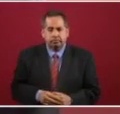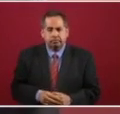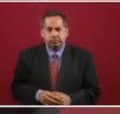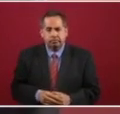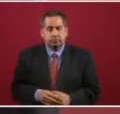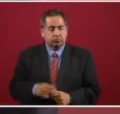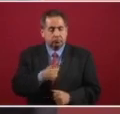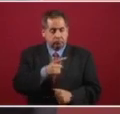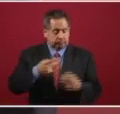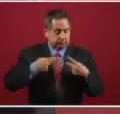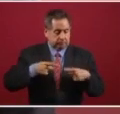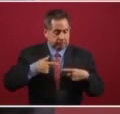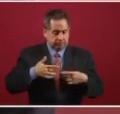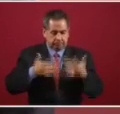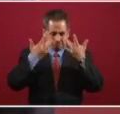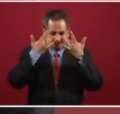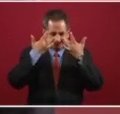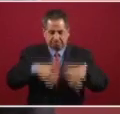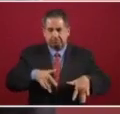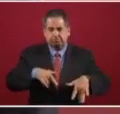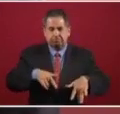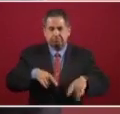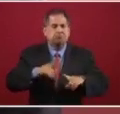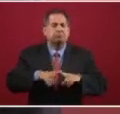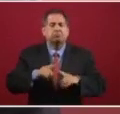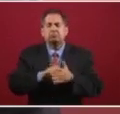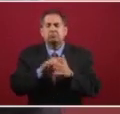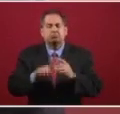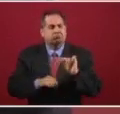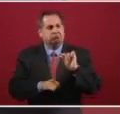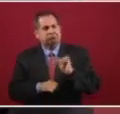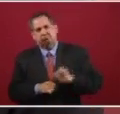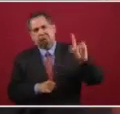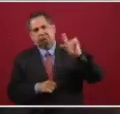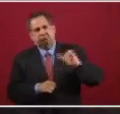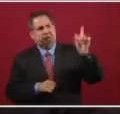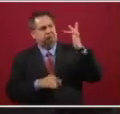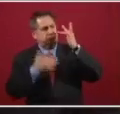renunciaba una persona, un alto funcionario,